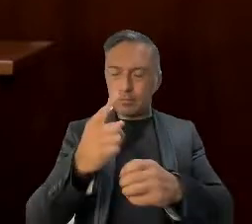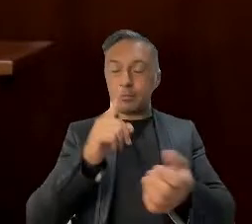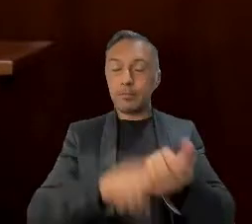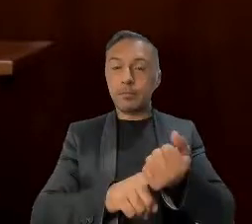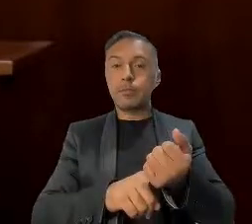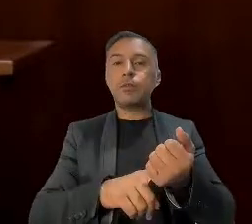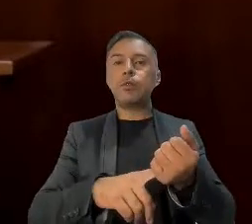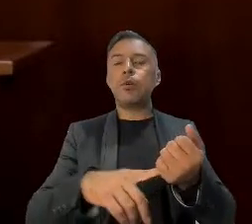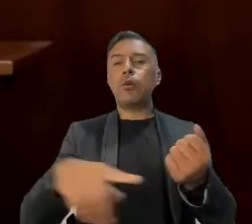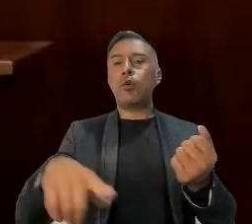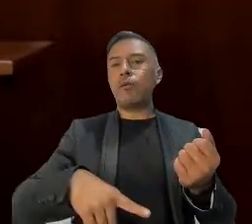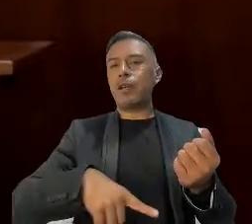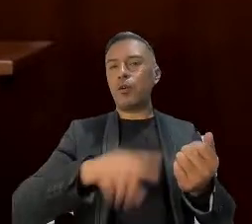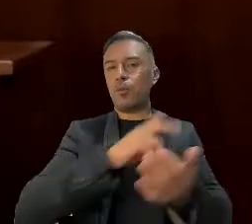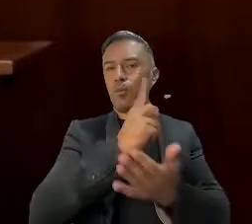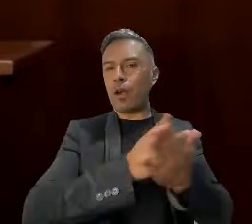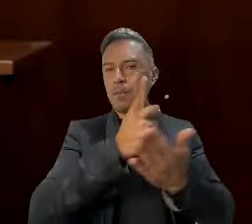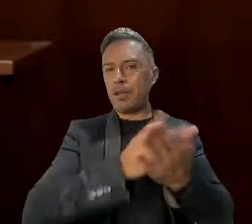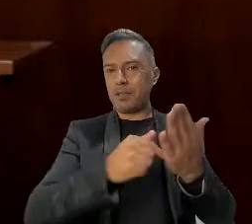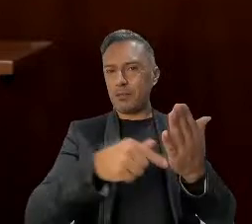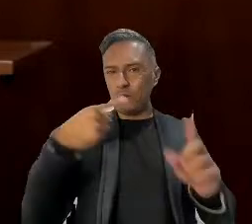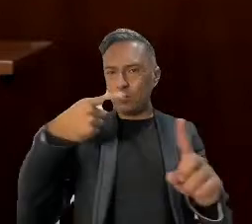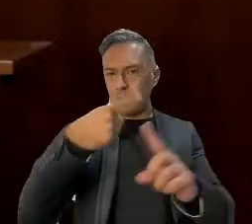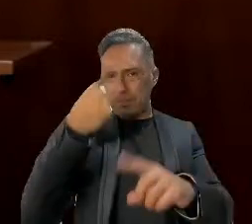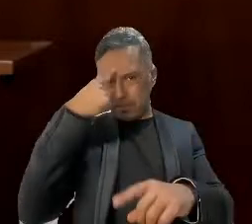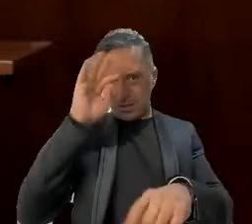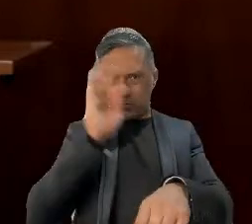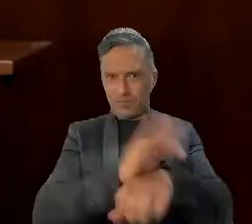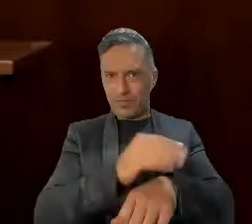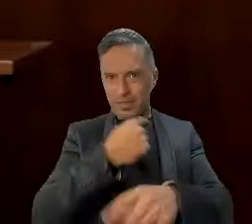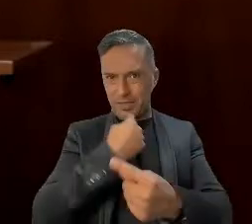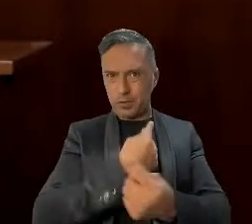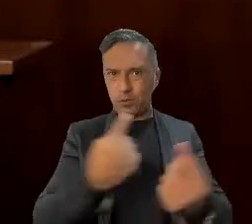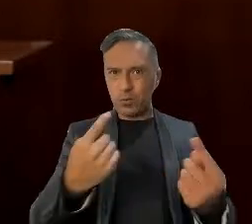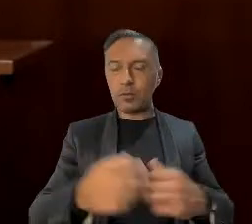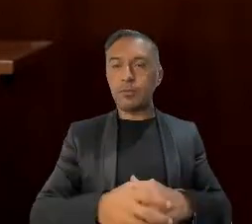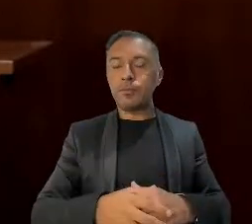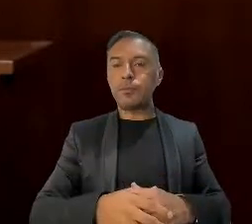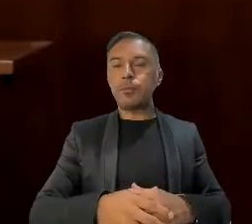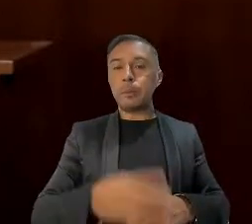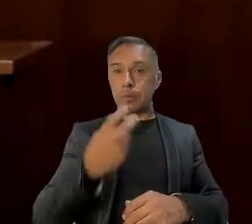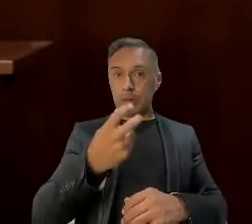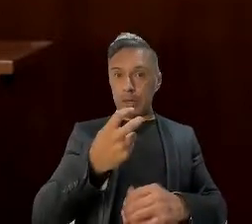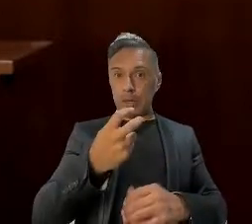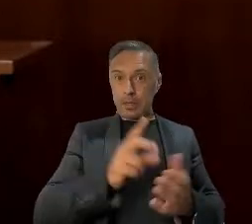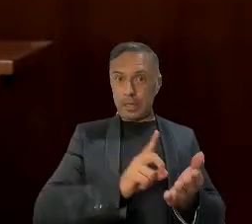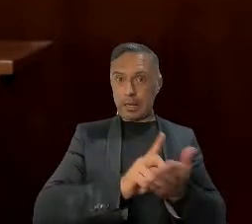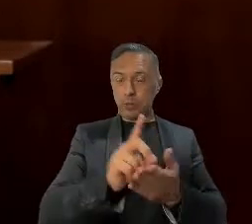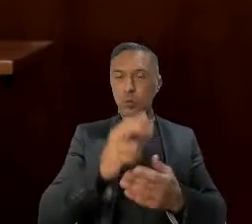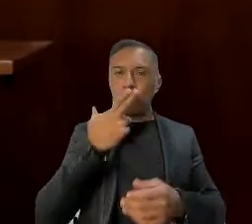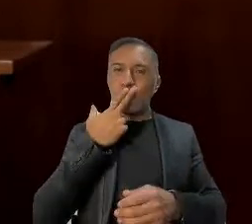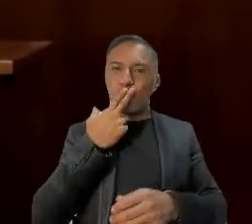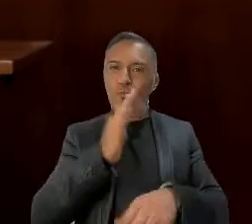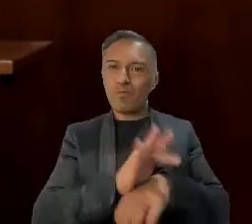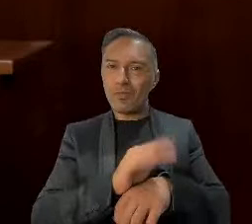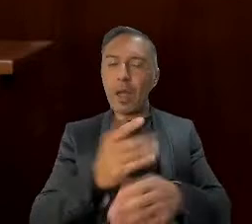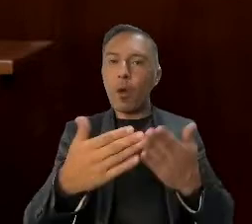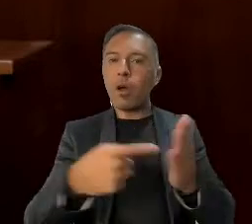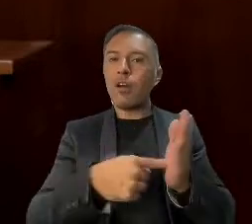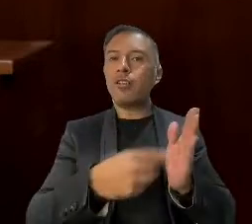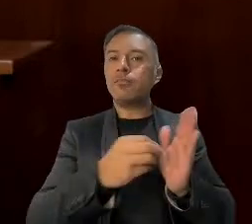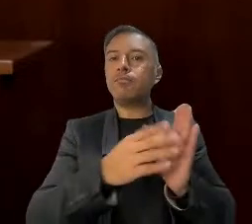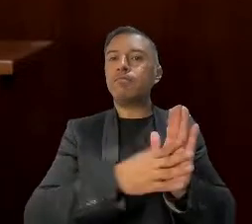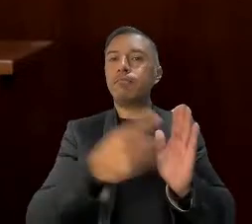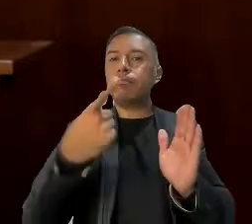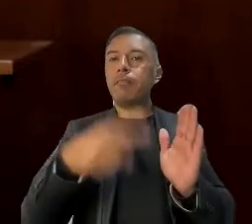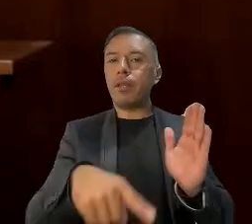políticas públicas dirigidas en favor de la niñez a fin de preservar este derecho se la obligación de